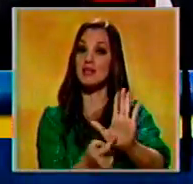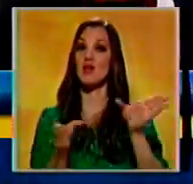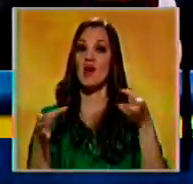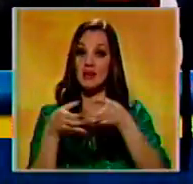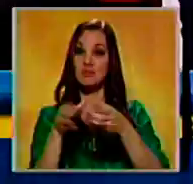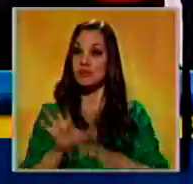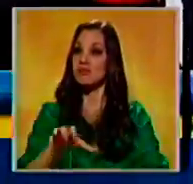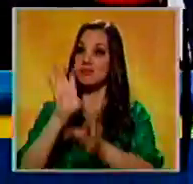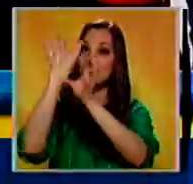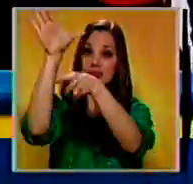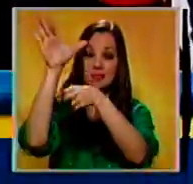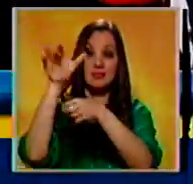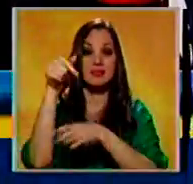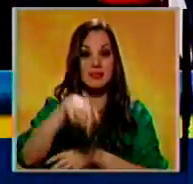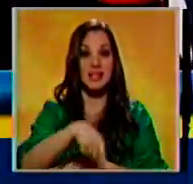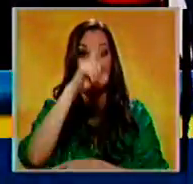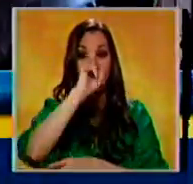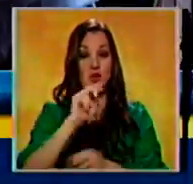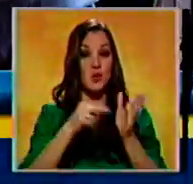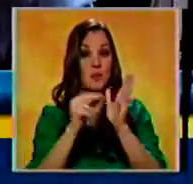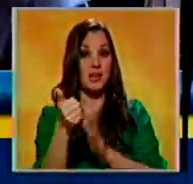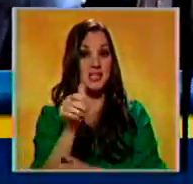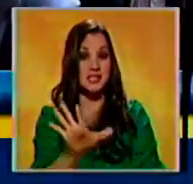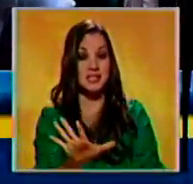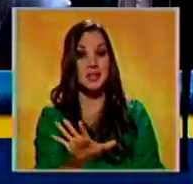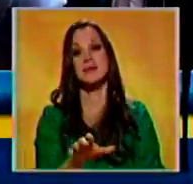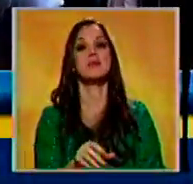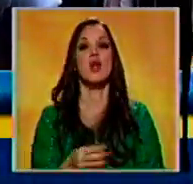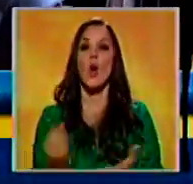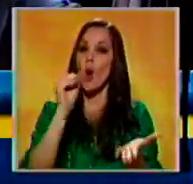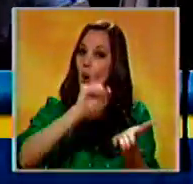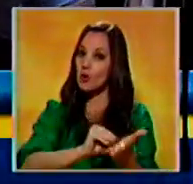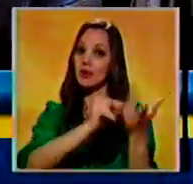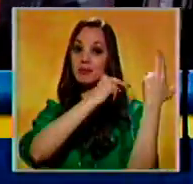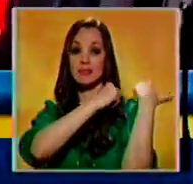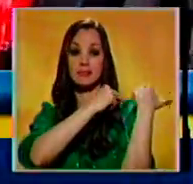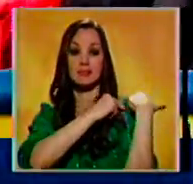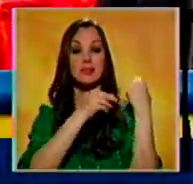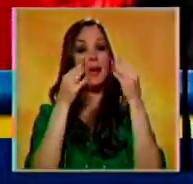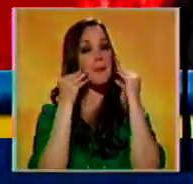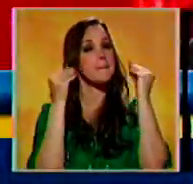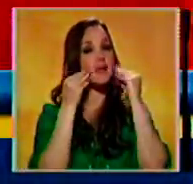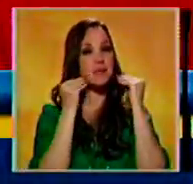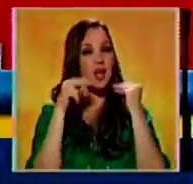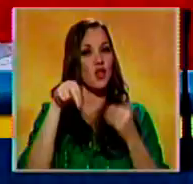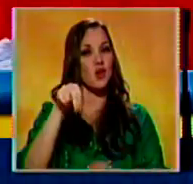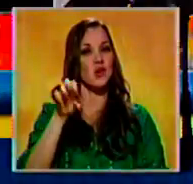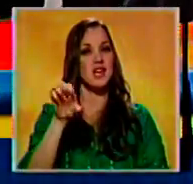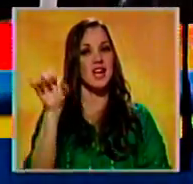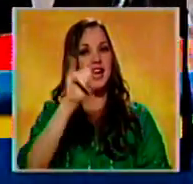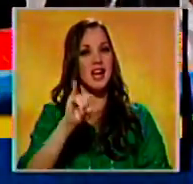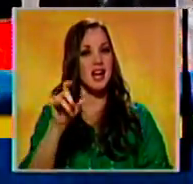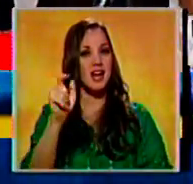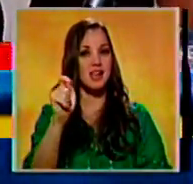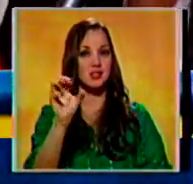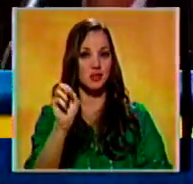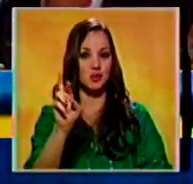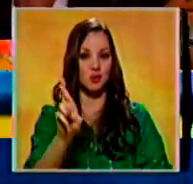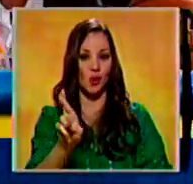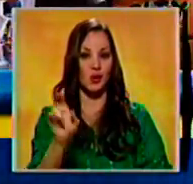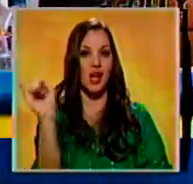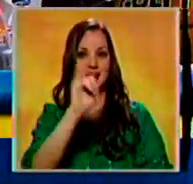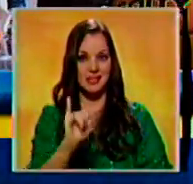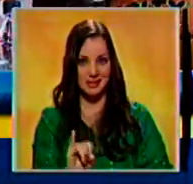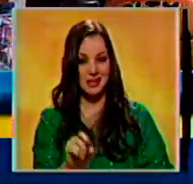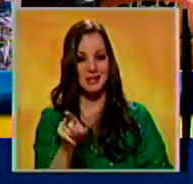la Liga Profesional de Baloncesto. El conjunto saurio estará dirigido nuevamente por el experimentado técnico Néstor Salazar, quien irá a su décima